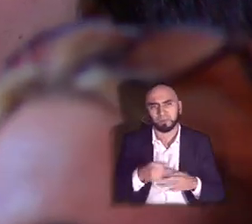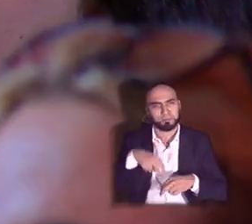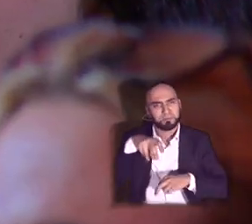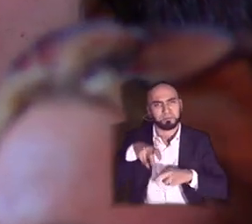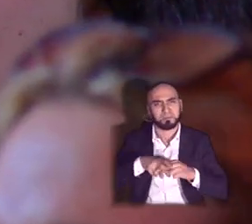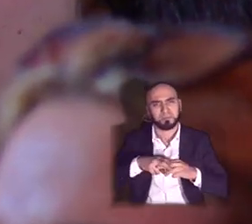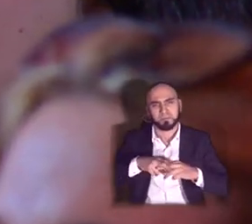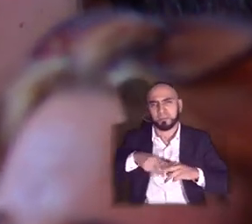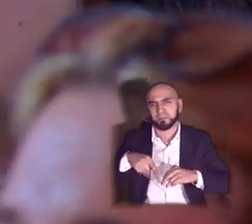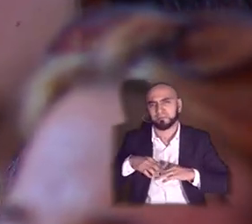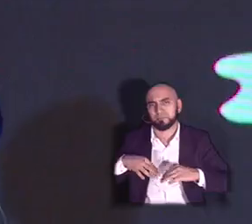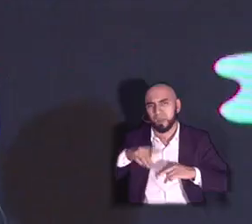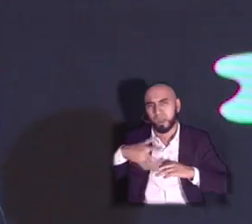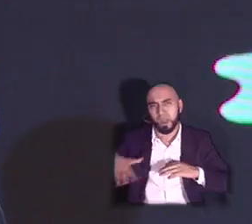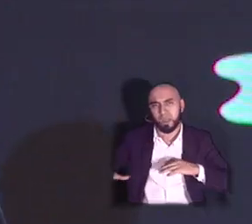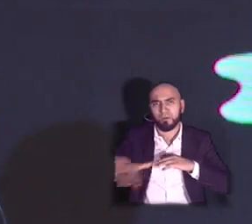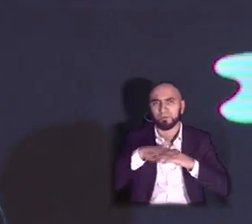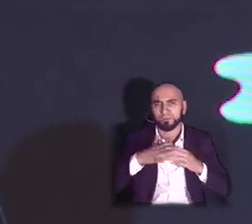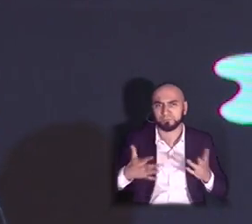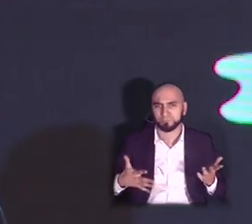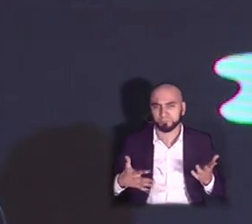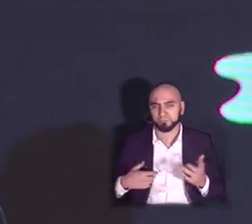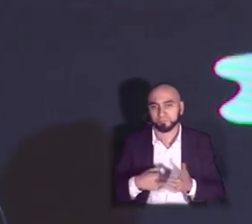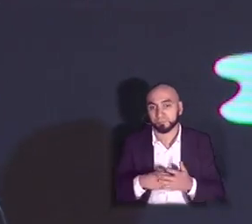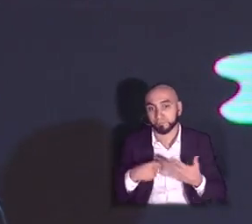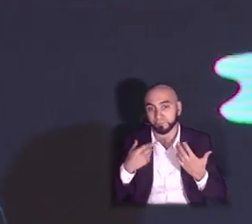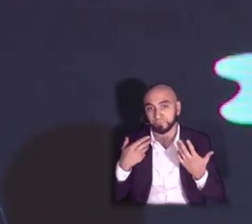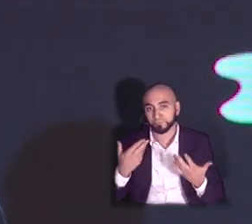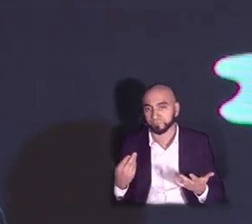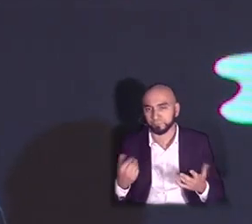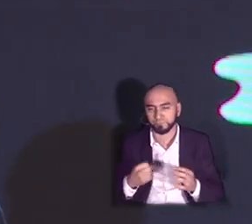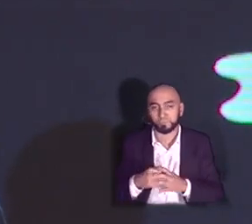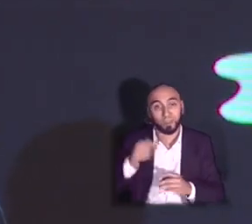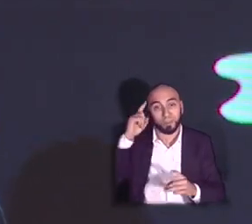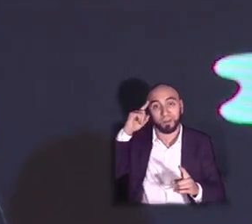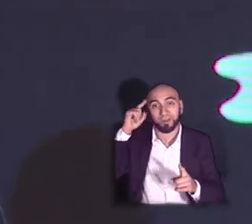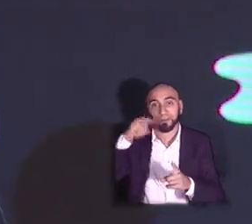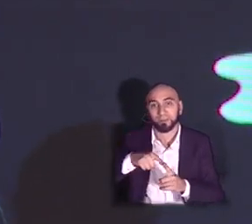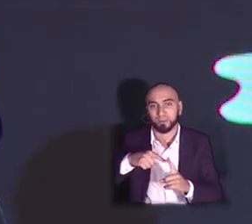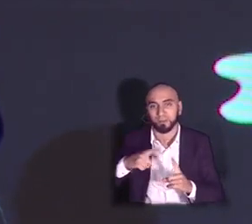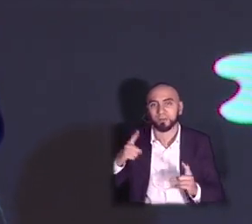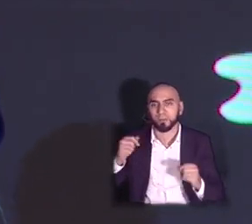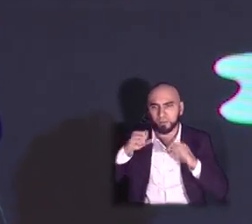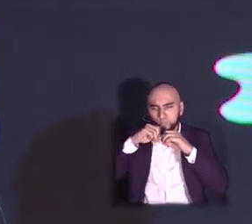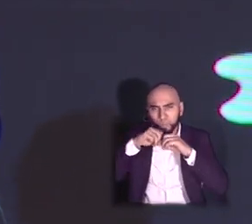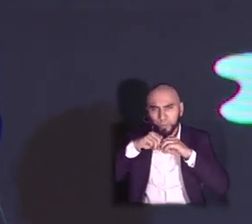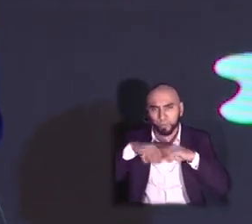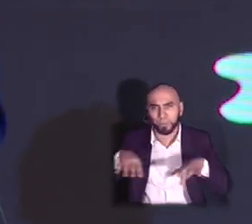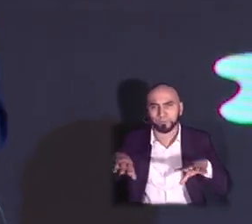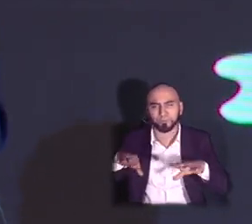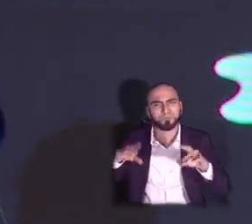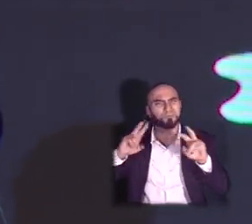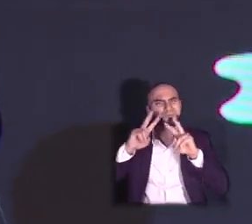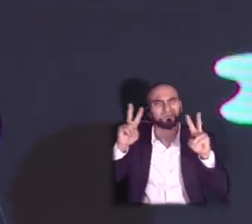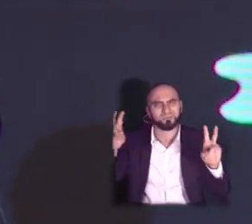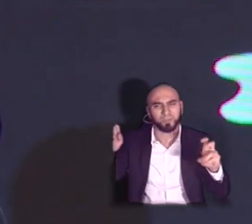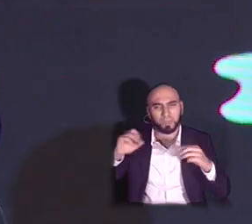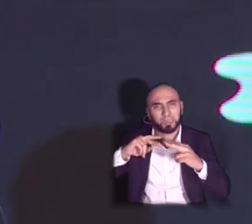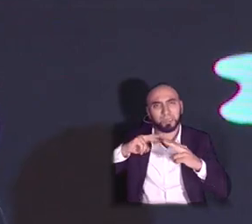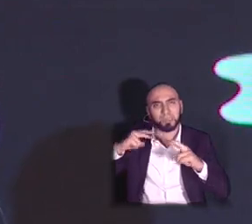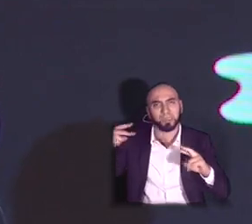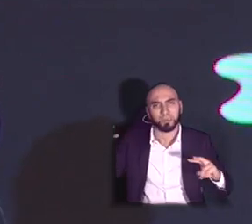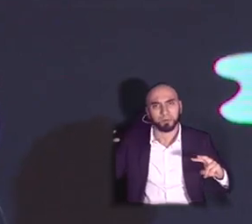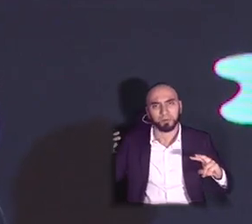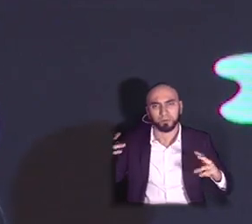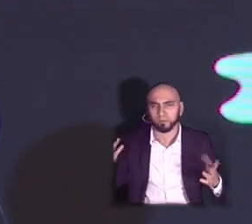Algunas personas tienen problemas reconciliarse con la idea que la propagación de genes es nuestro objetivo. objetivo principal o final.